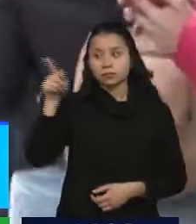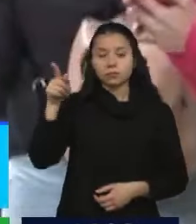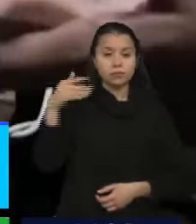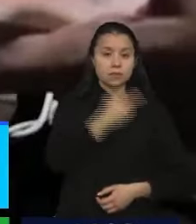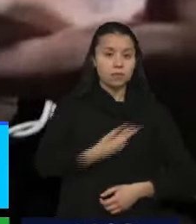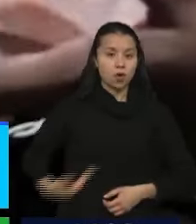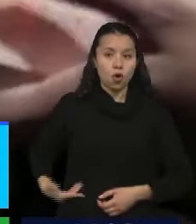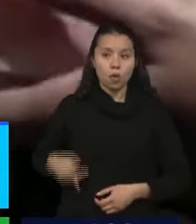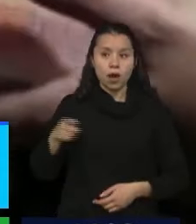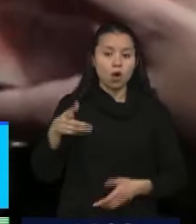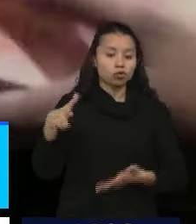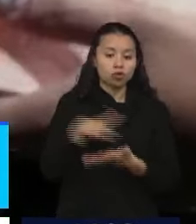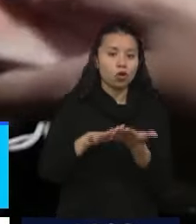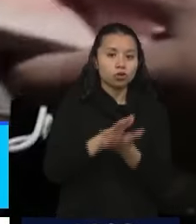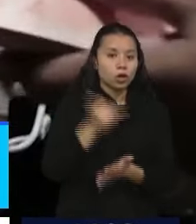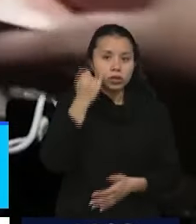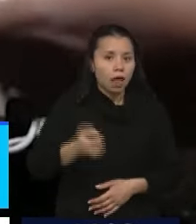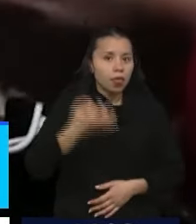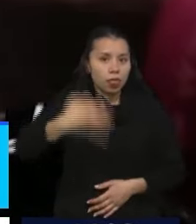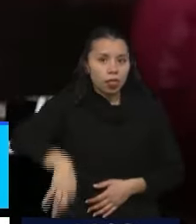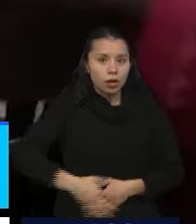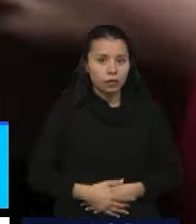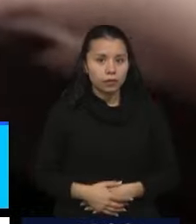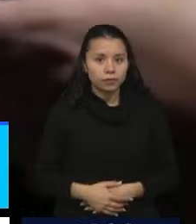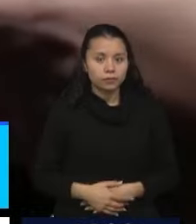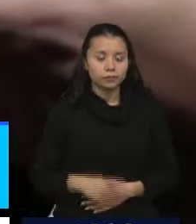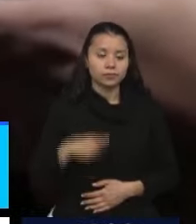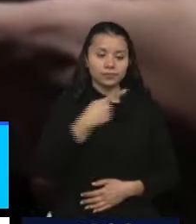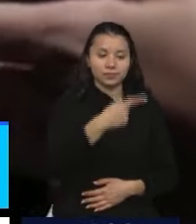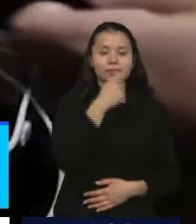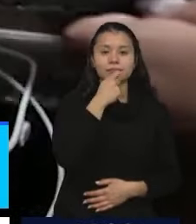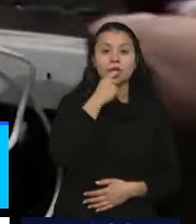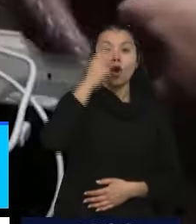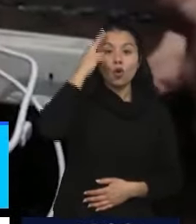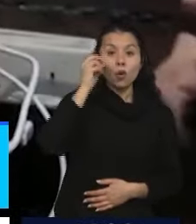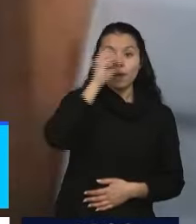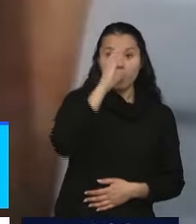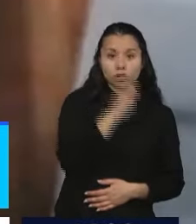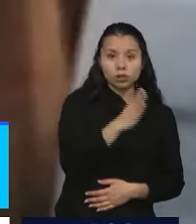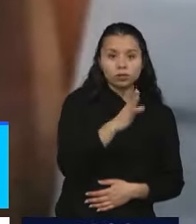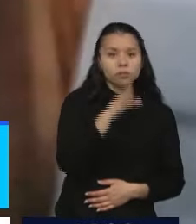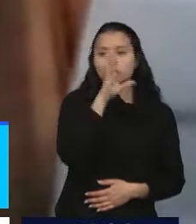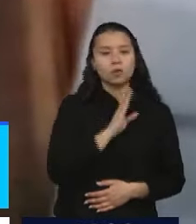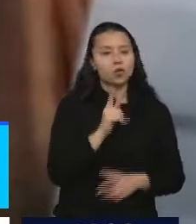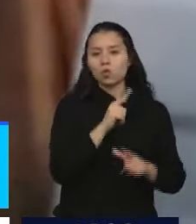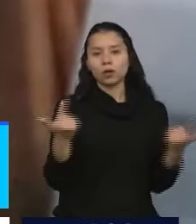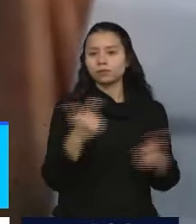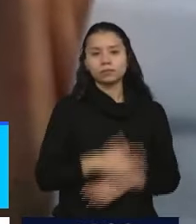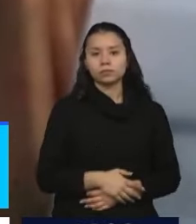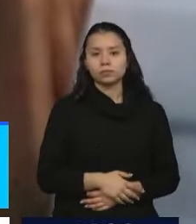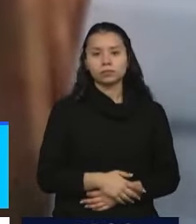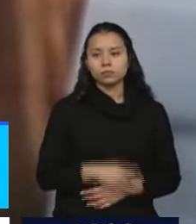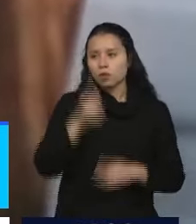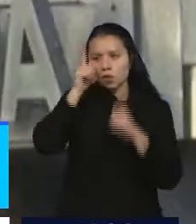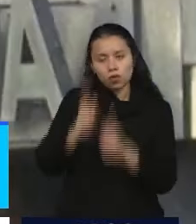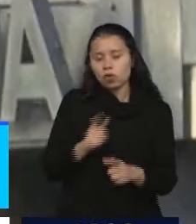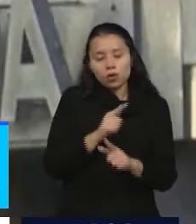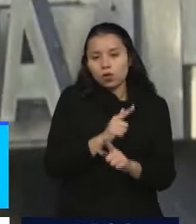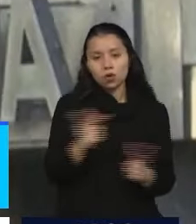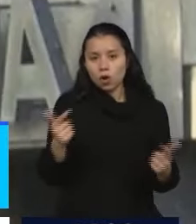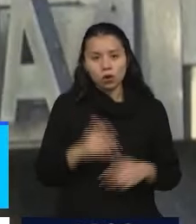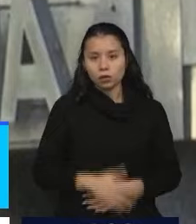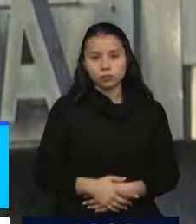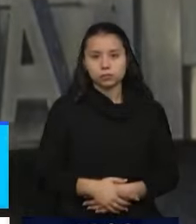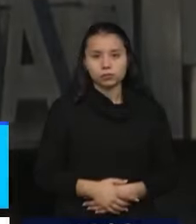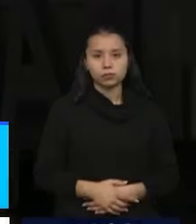situación. En tanto, se incrementó un 9% quienes ya perdieron la paciencia y no creen más en el plan del